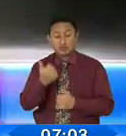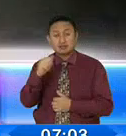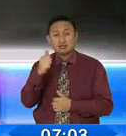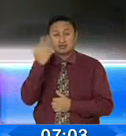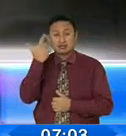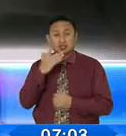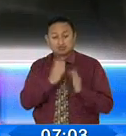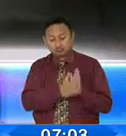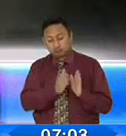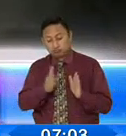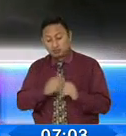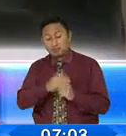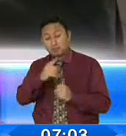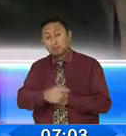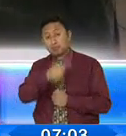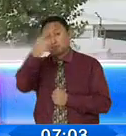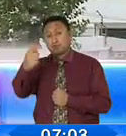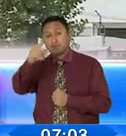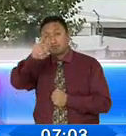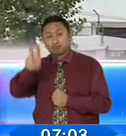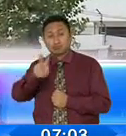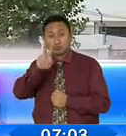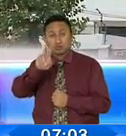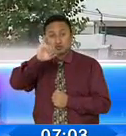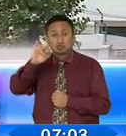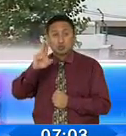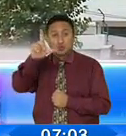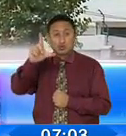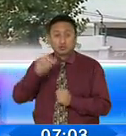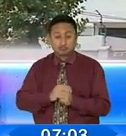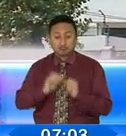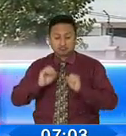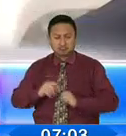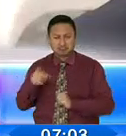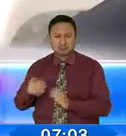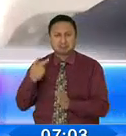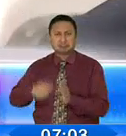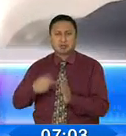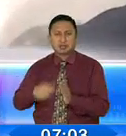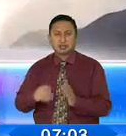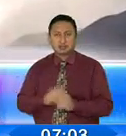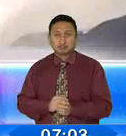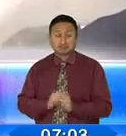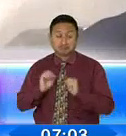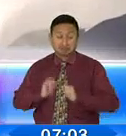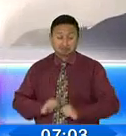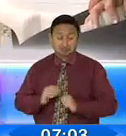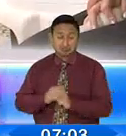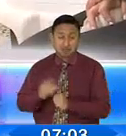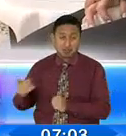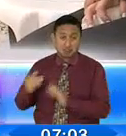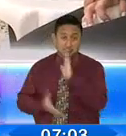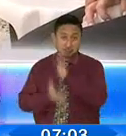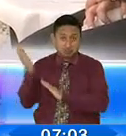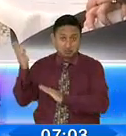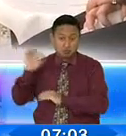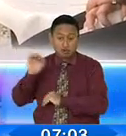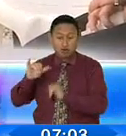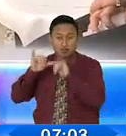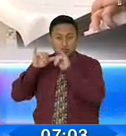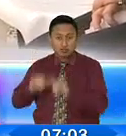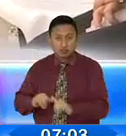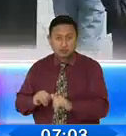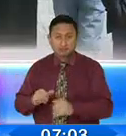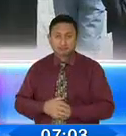es decir, hasta el próximo 2 de julio, para conocer la suerte que correrá, si alista maletas para irse o asume el cargo con